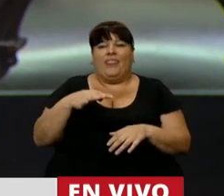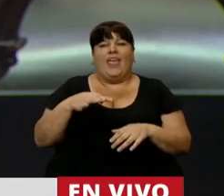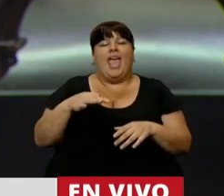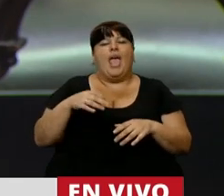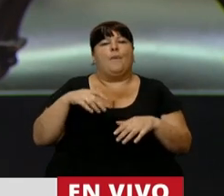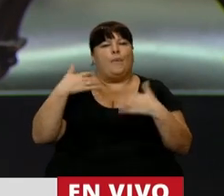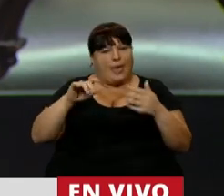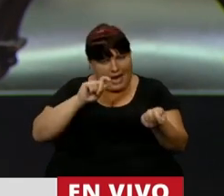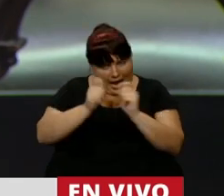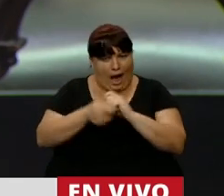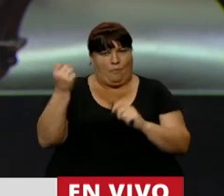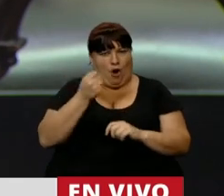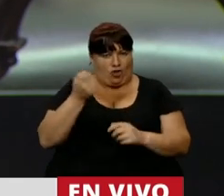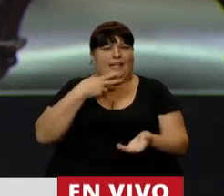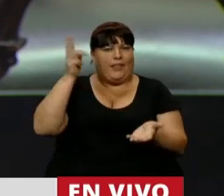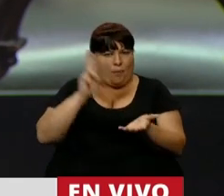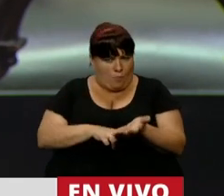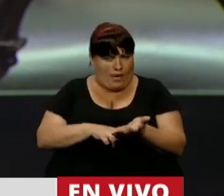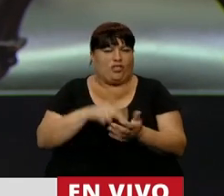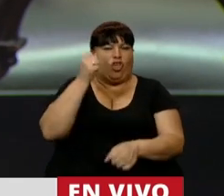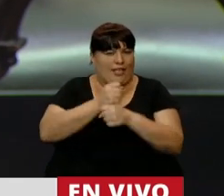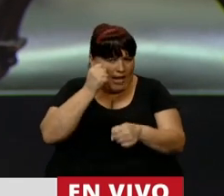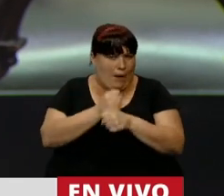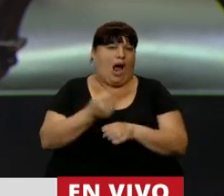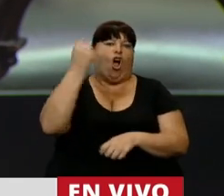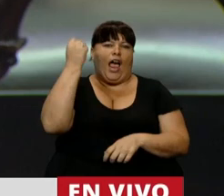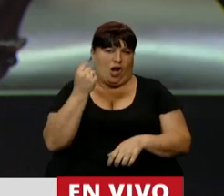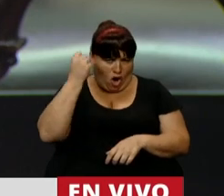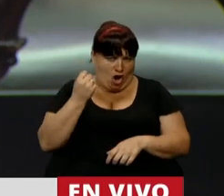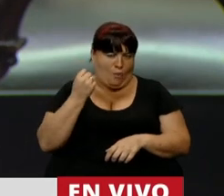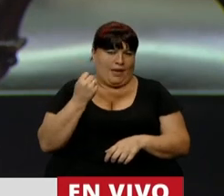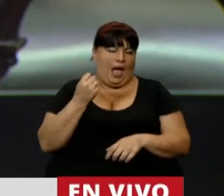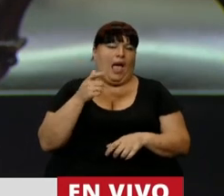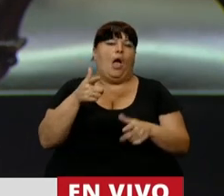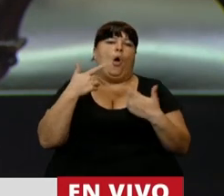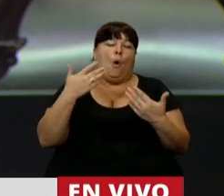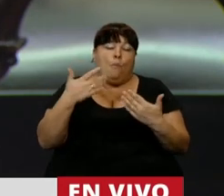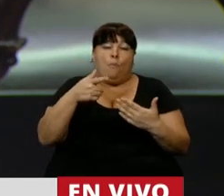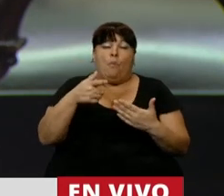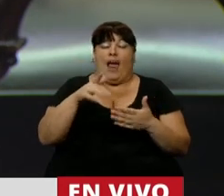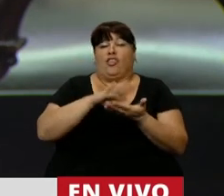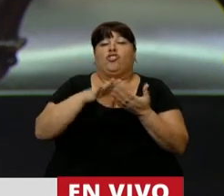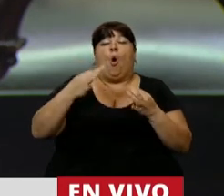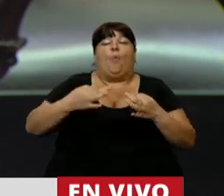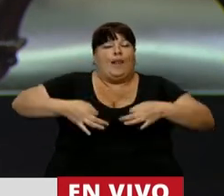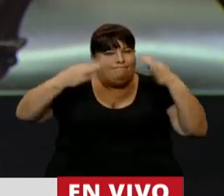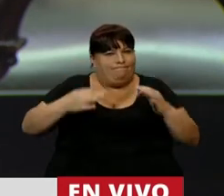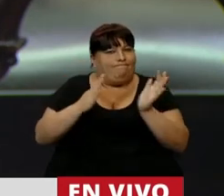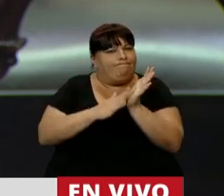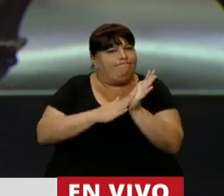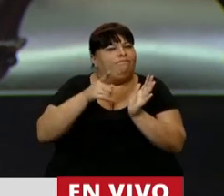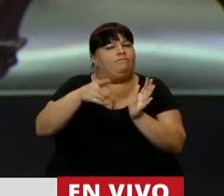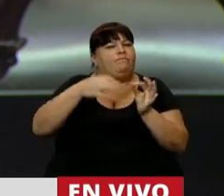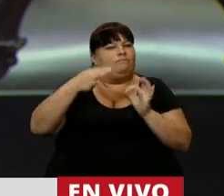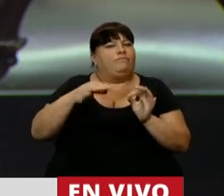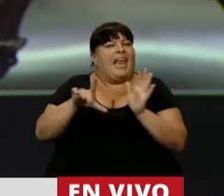una gran reforma tributaria, laboral y económica que permita, sobre la base de garantizar la